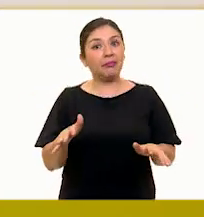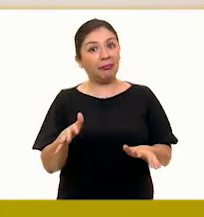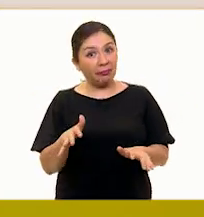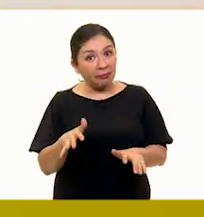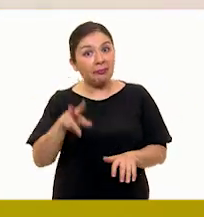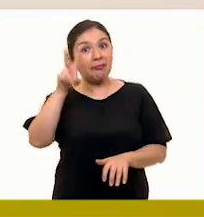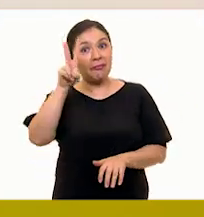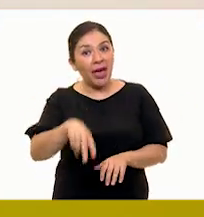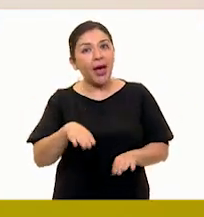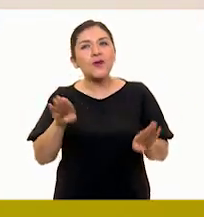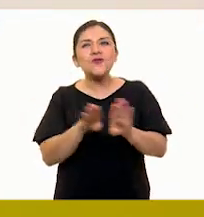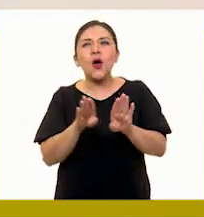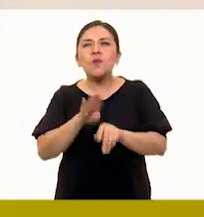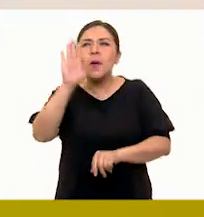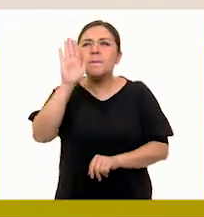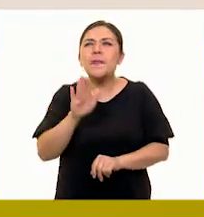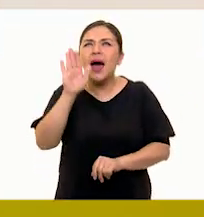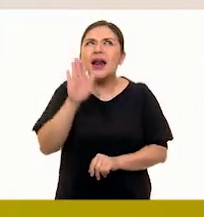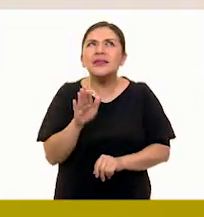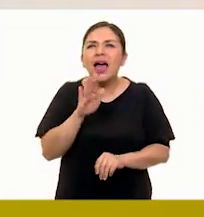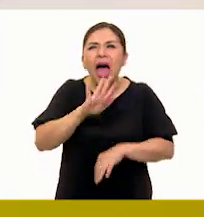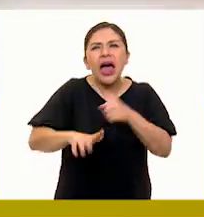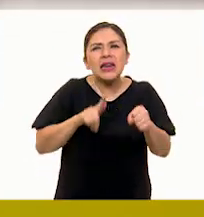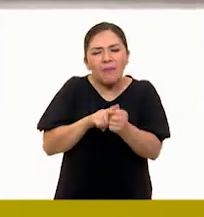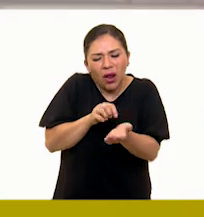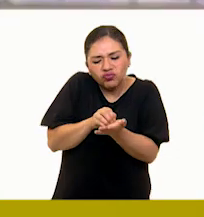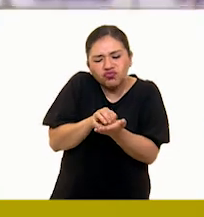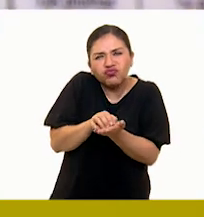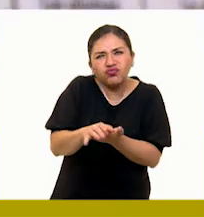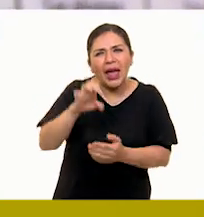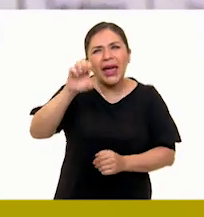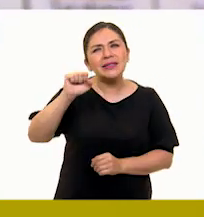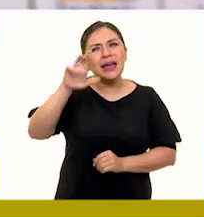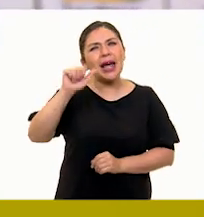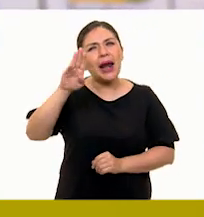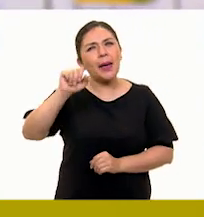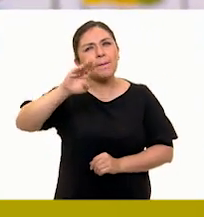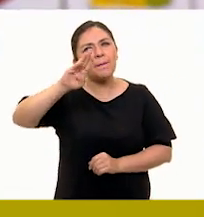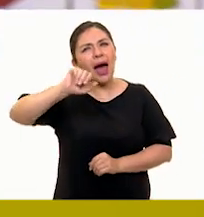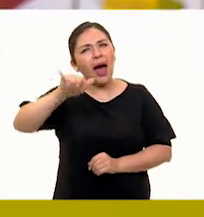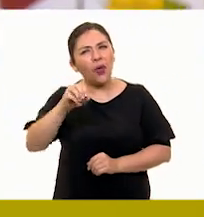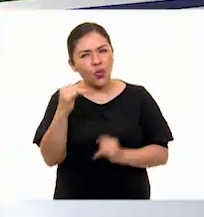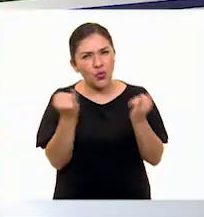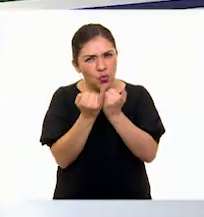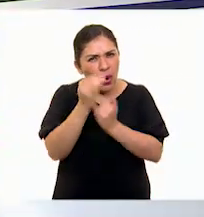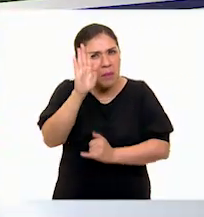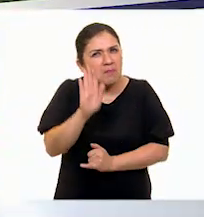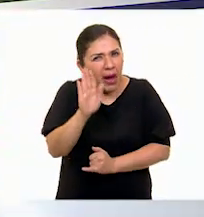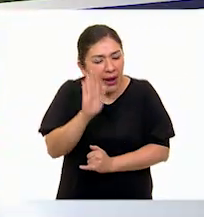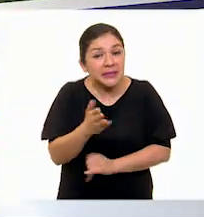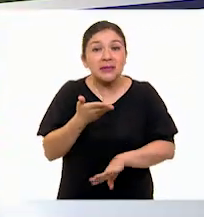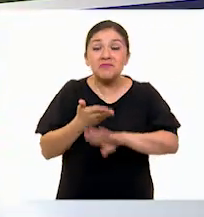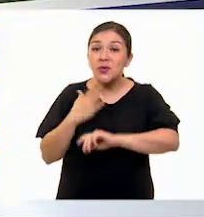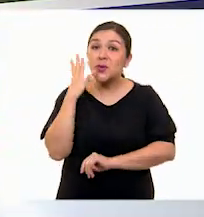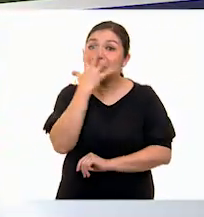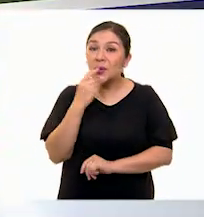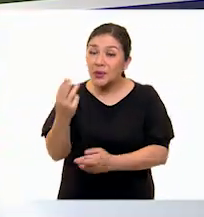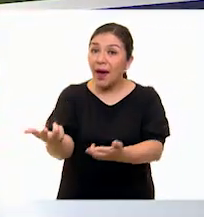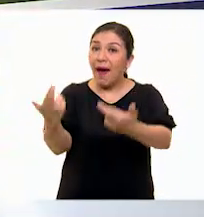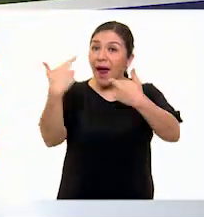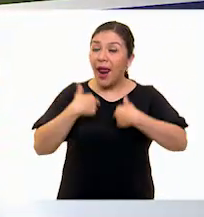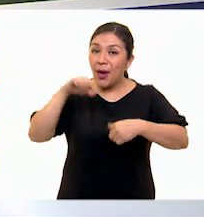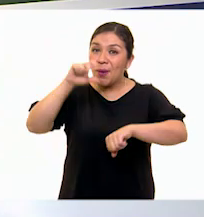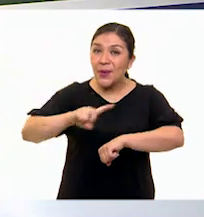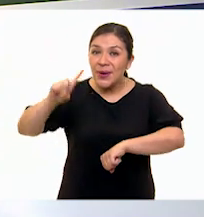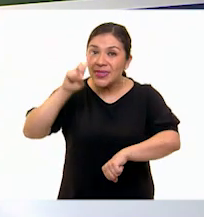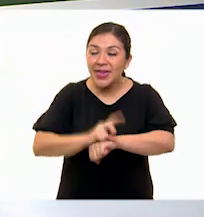Una suerte de escarabajo también lo estamos viendo, ¿verdad? Ahí en pantalla. Muy bien. Ay, Galo Escultor, pues, qué regalo nos has traído el día